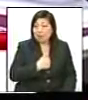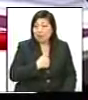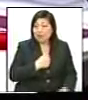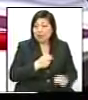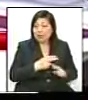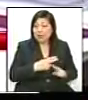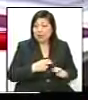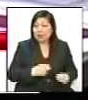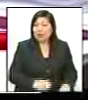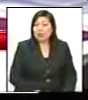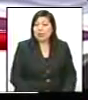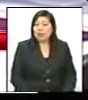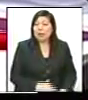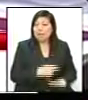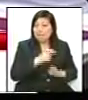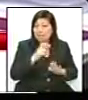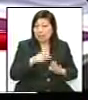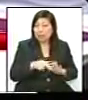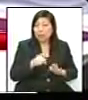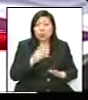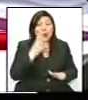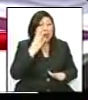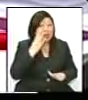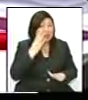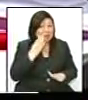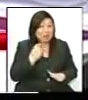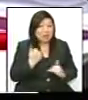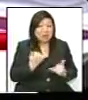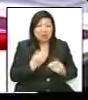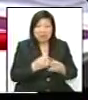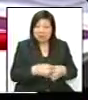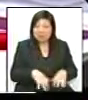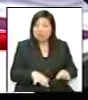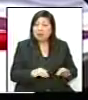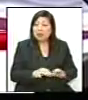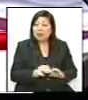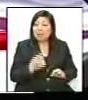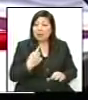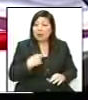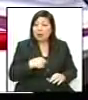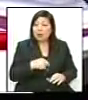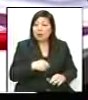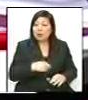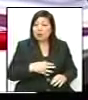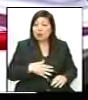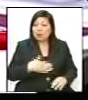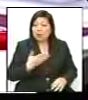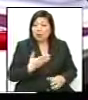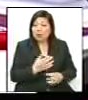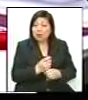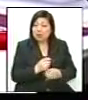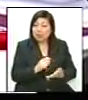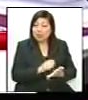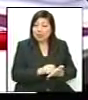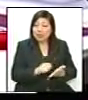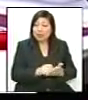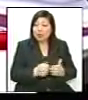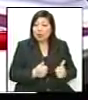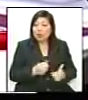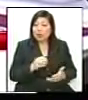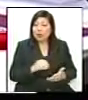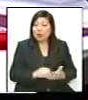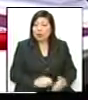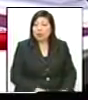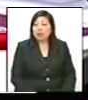análisis profesional y de su experiencia que ha hecho él. Sería importante para nosotros poder tomar nota de cuál es la posición